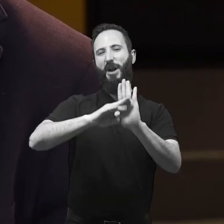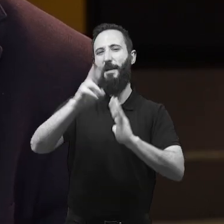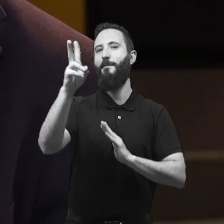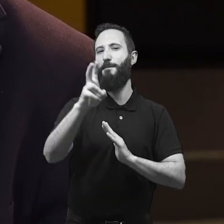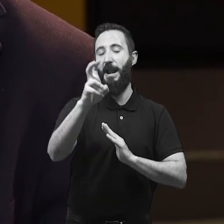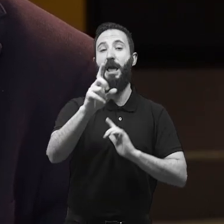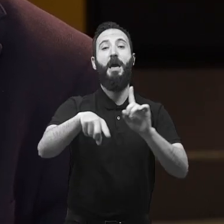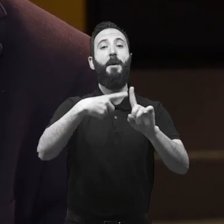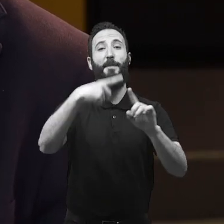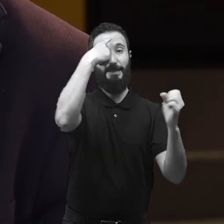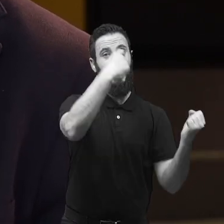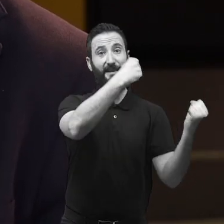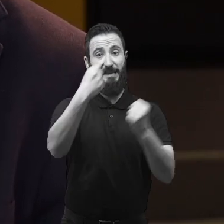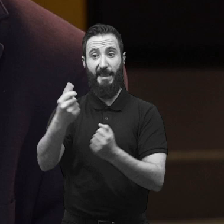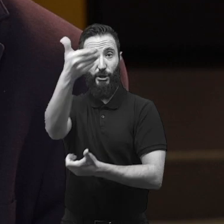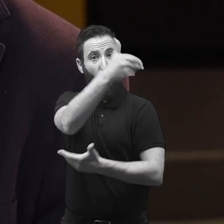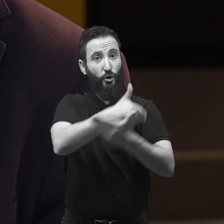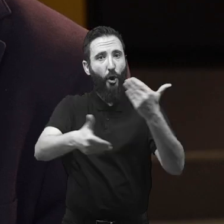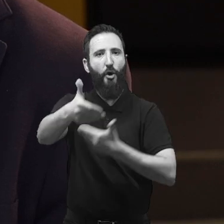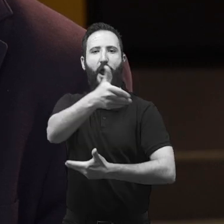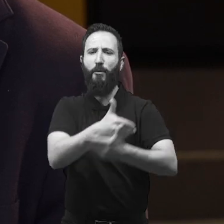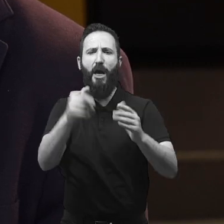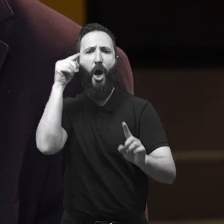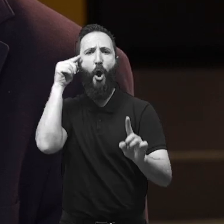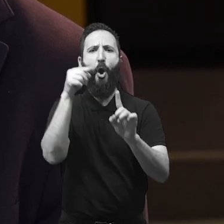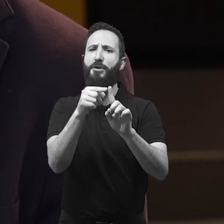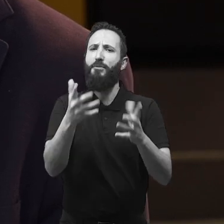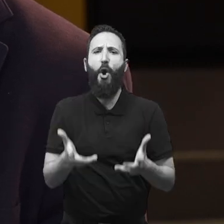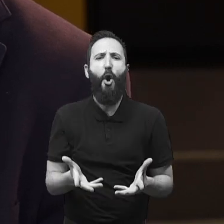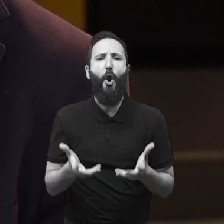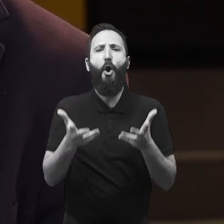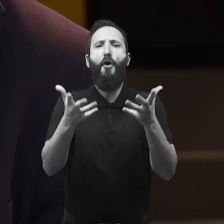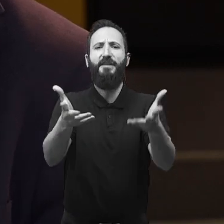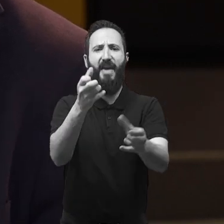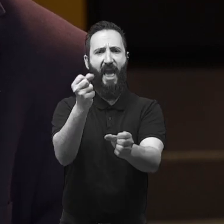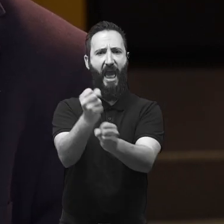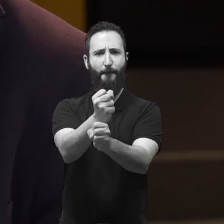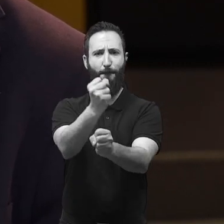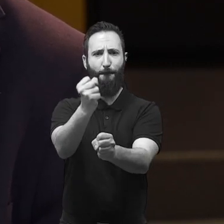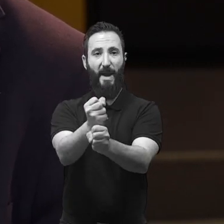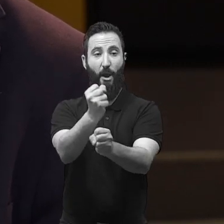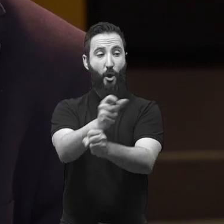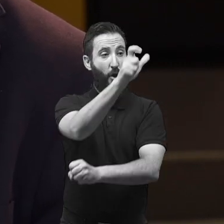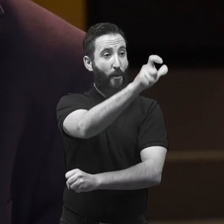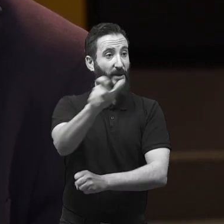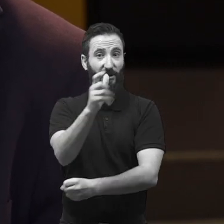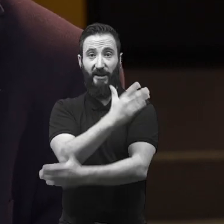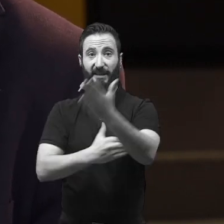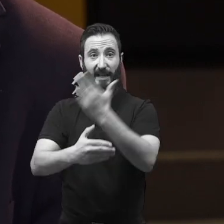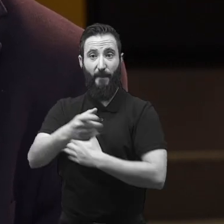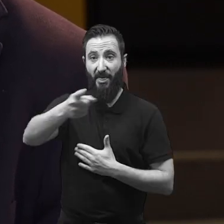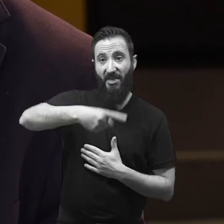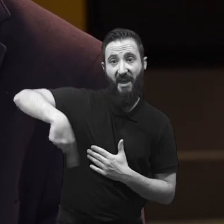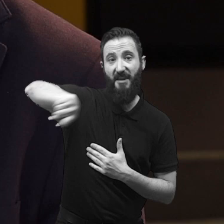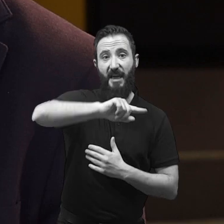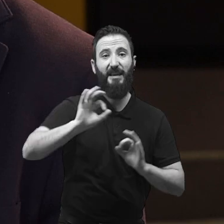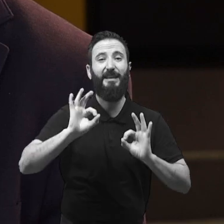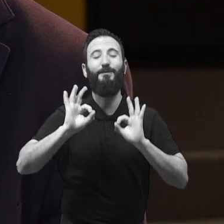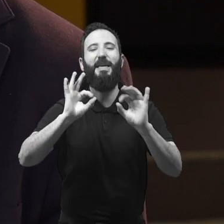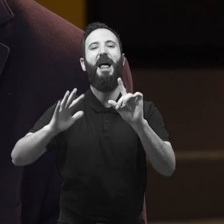entidades colaboradoras, para favorecer el empleo de las personas con discapacidad en un entorno, sobre